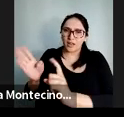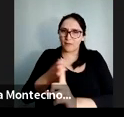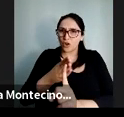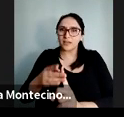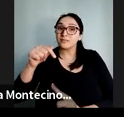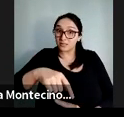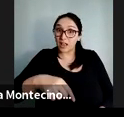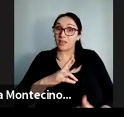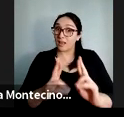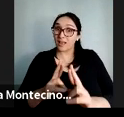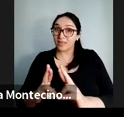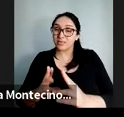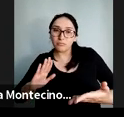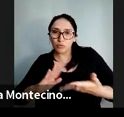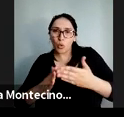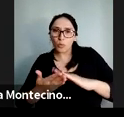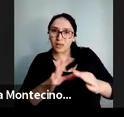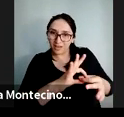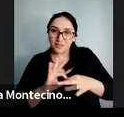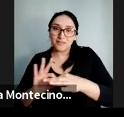el lazo comunitario.